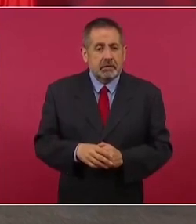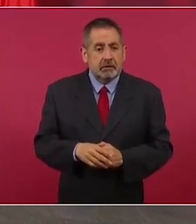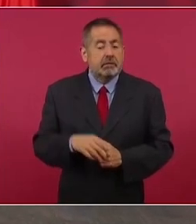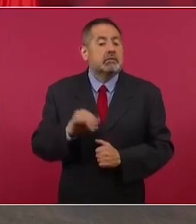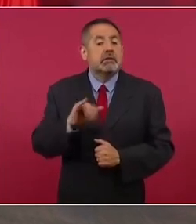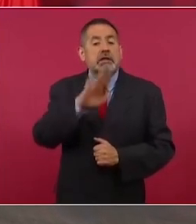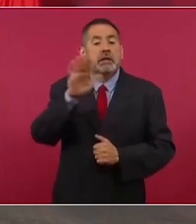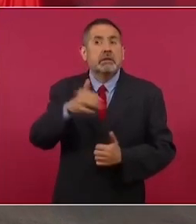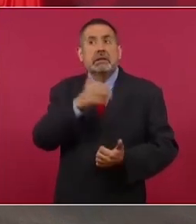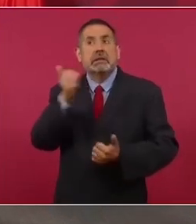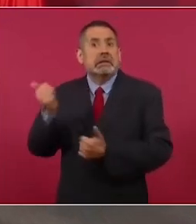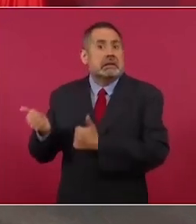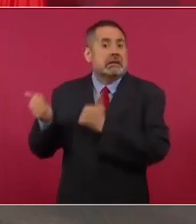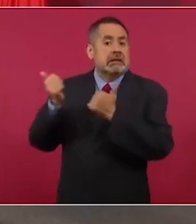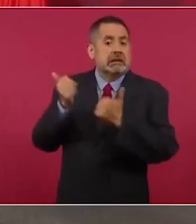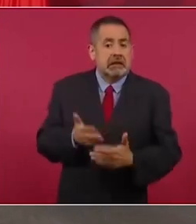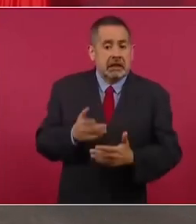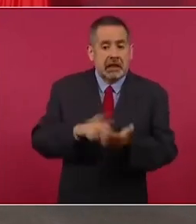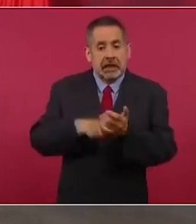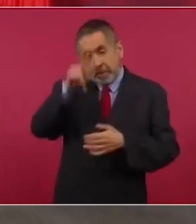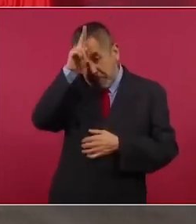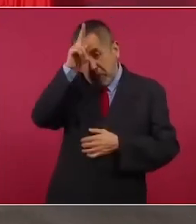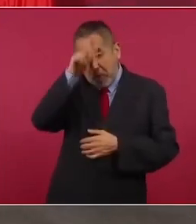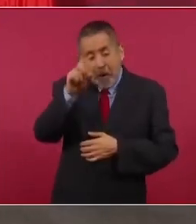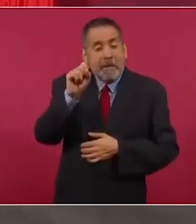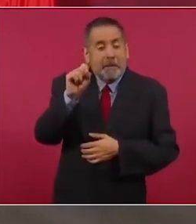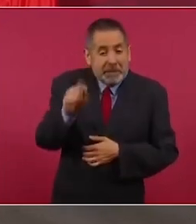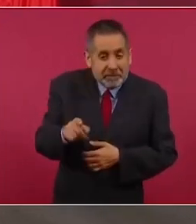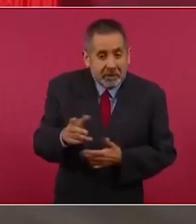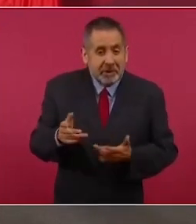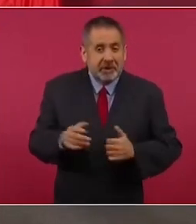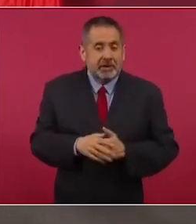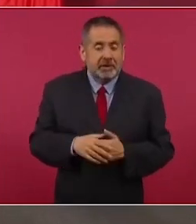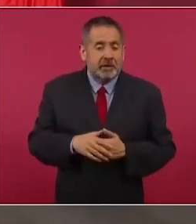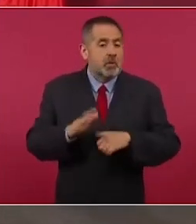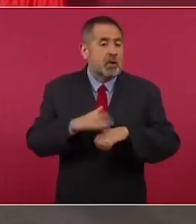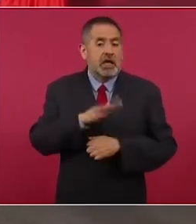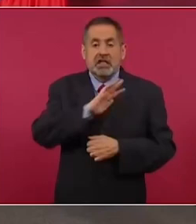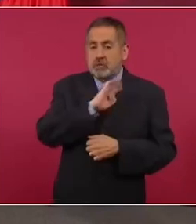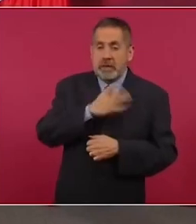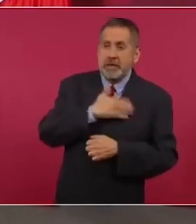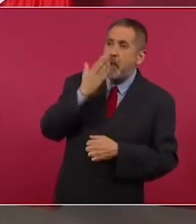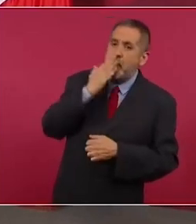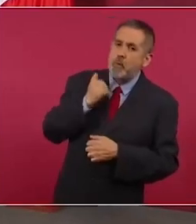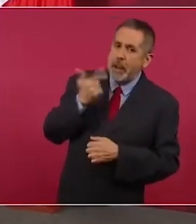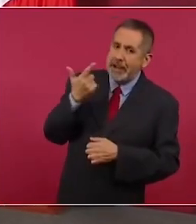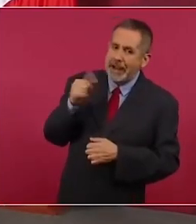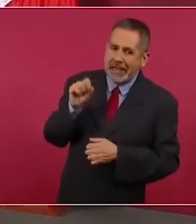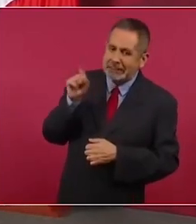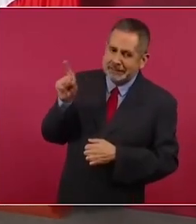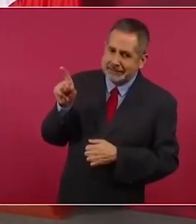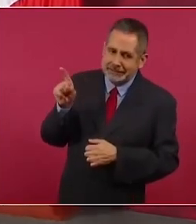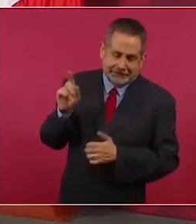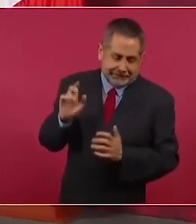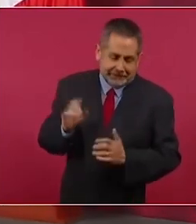a traer del Perú, porque España pues no tiene gas.